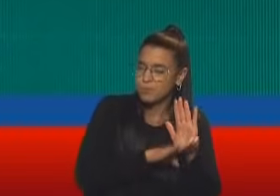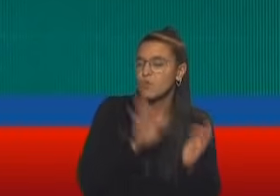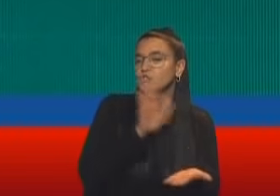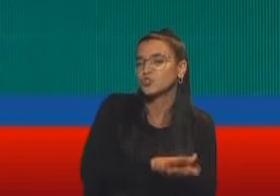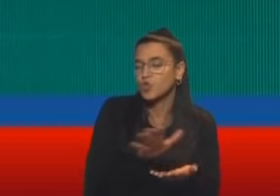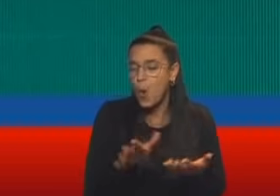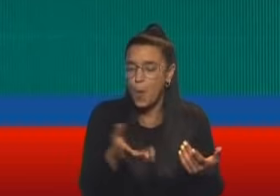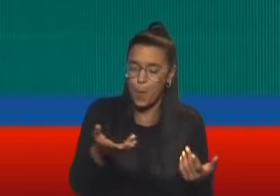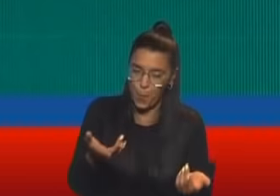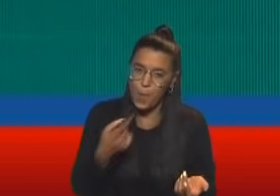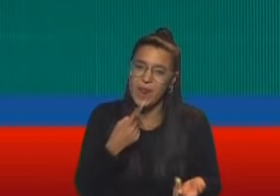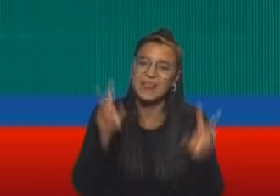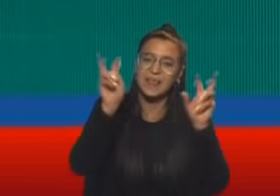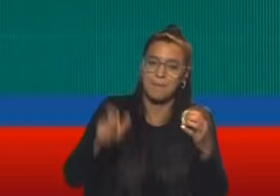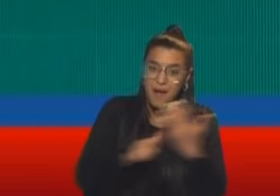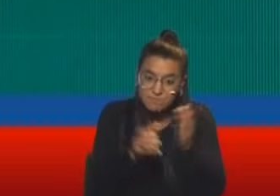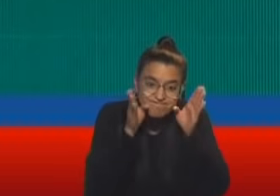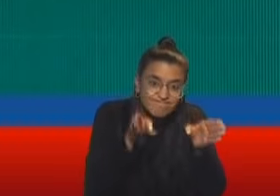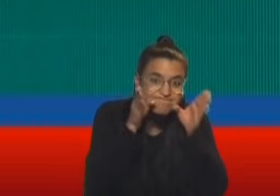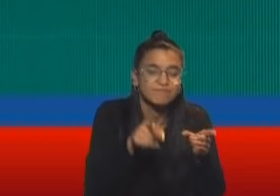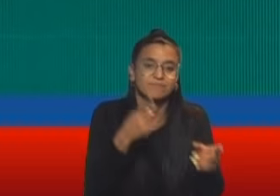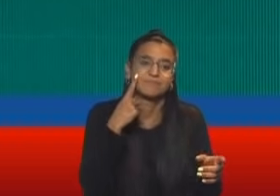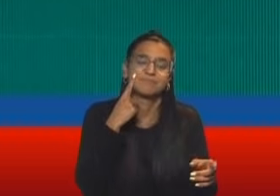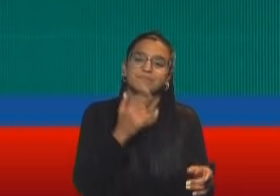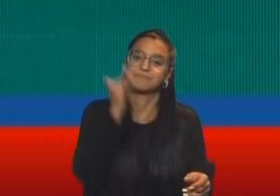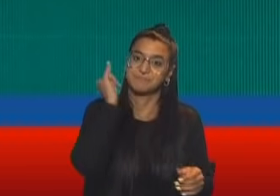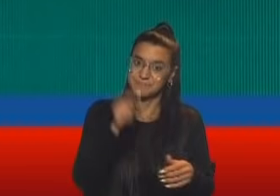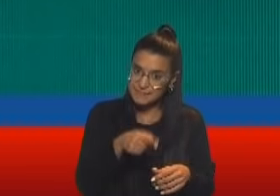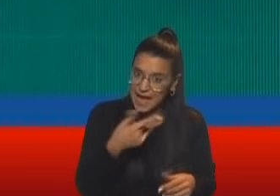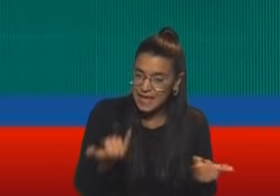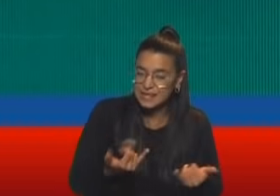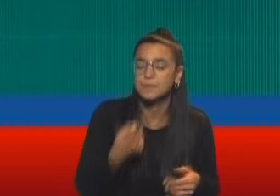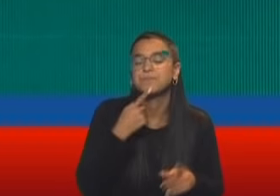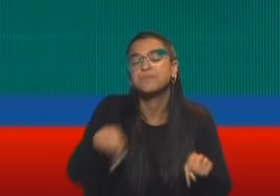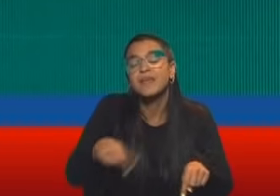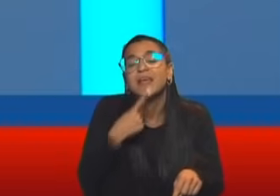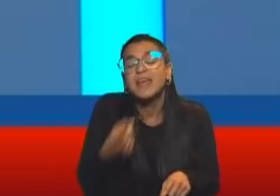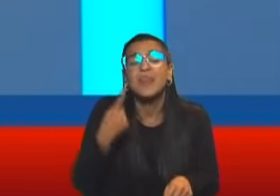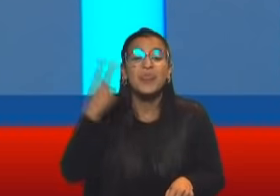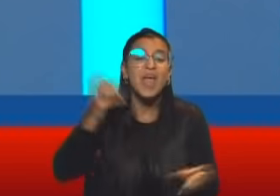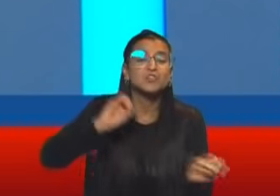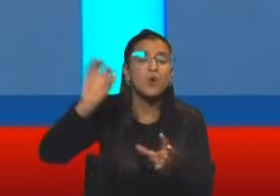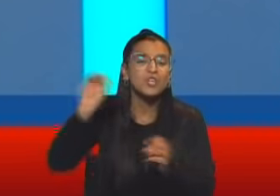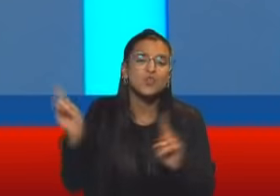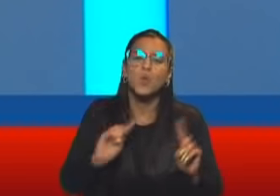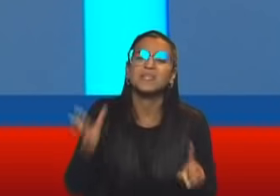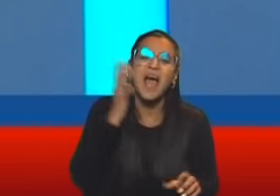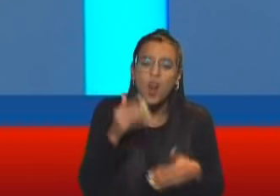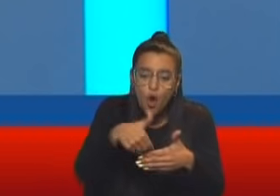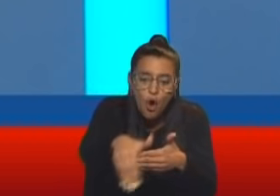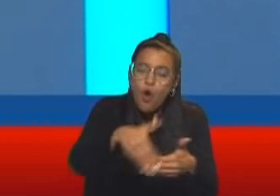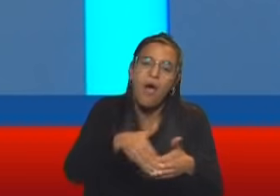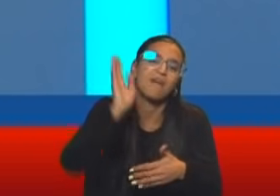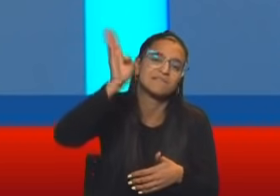en cuanto al comercio de la carne, ¿no? Sí, cuando se empezó a poner la atención ahí. Tal cual. Para mí, esta esta idea de las exportaciones, digamos, no es algo que sí pueda durar a